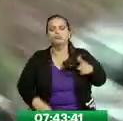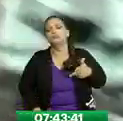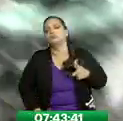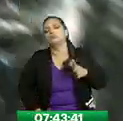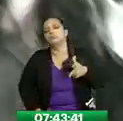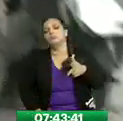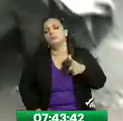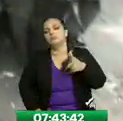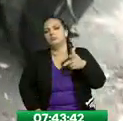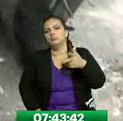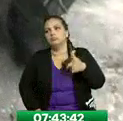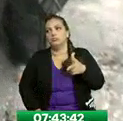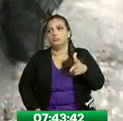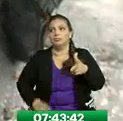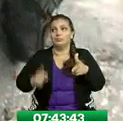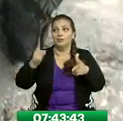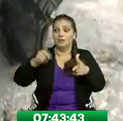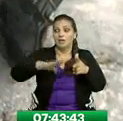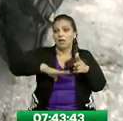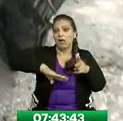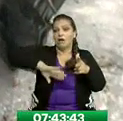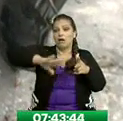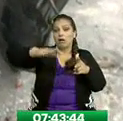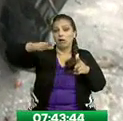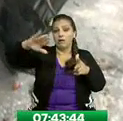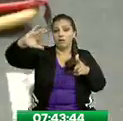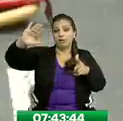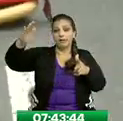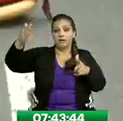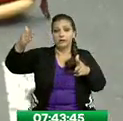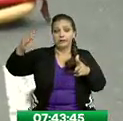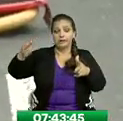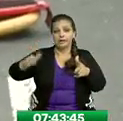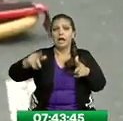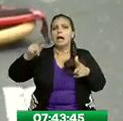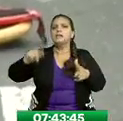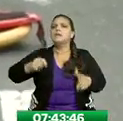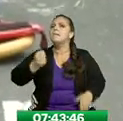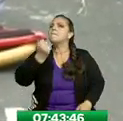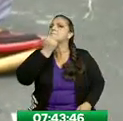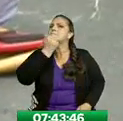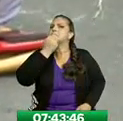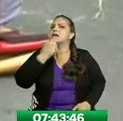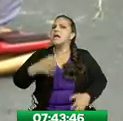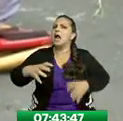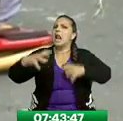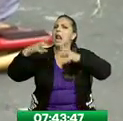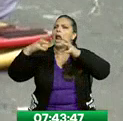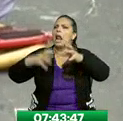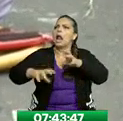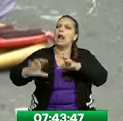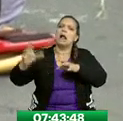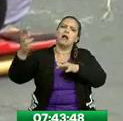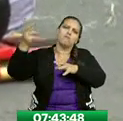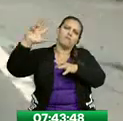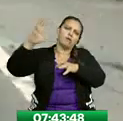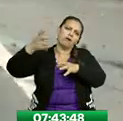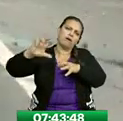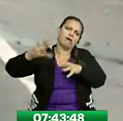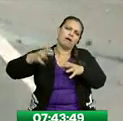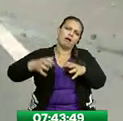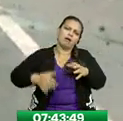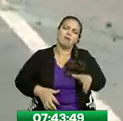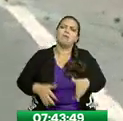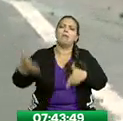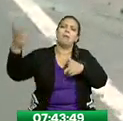lograron rescatar a los pasajeros aún con vida. Por un segundo o milésima se salvaron de morir totalmente aplastados. La